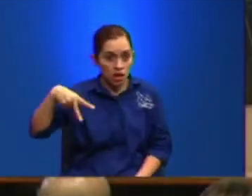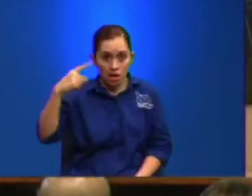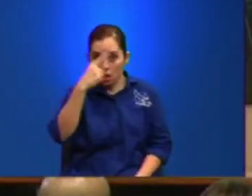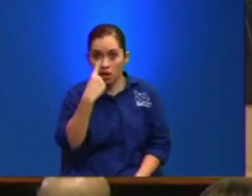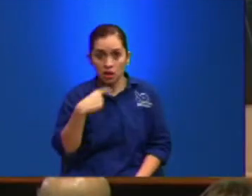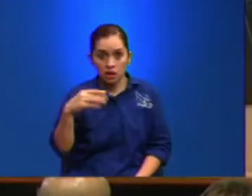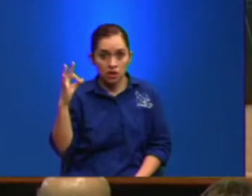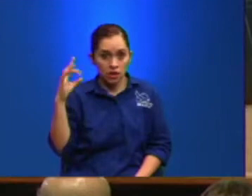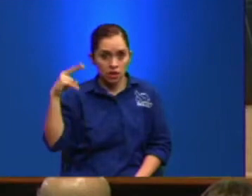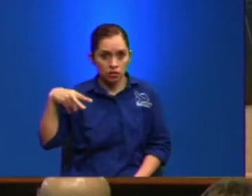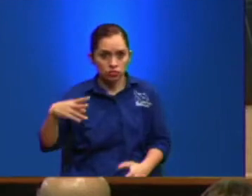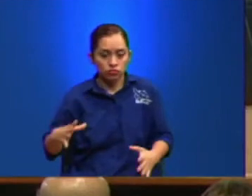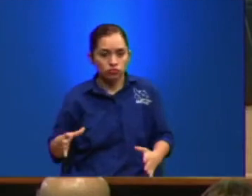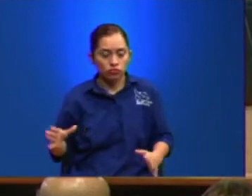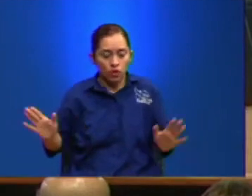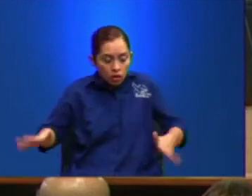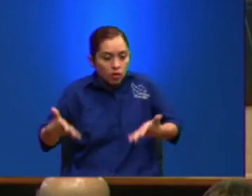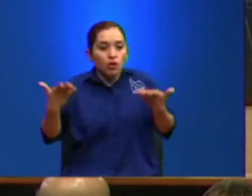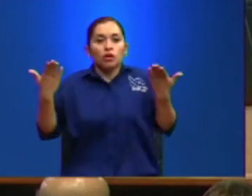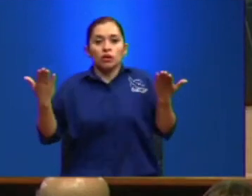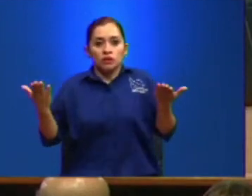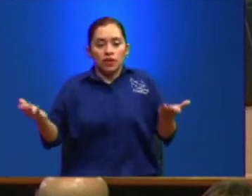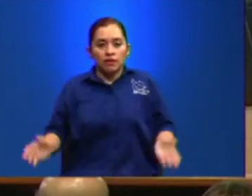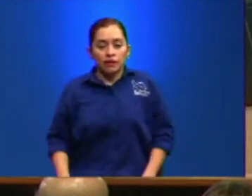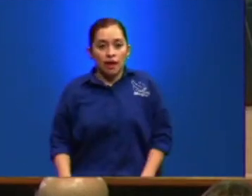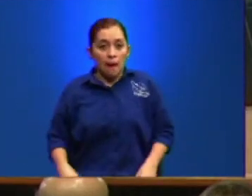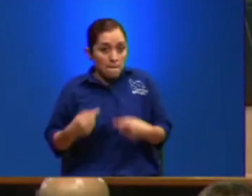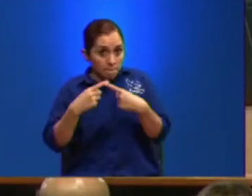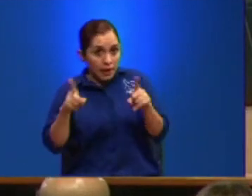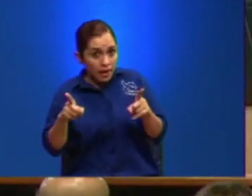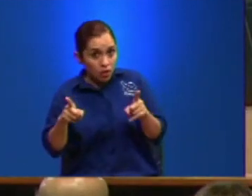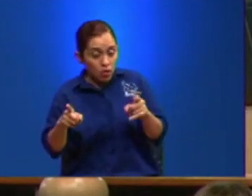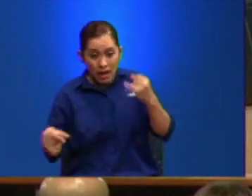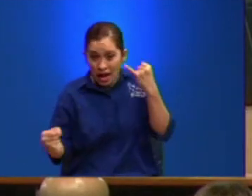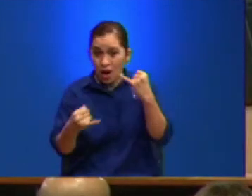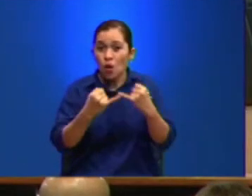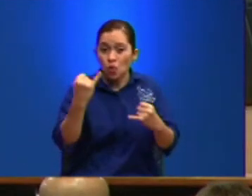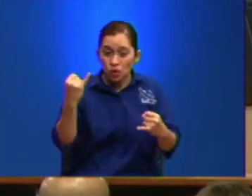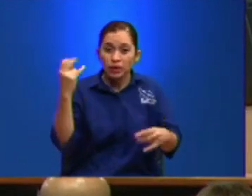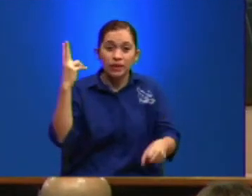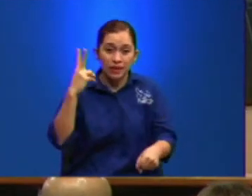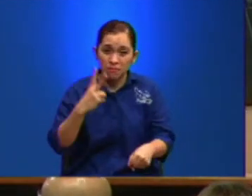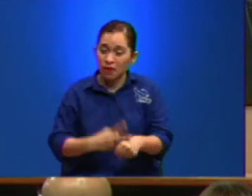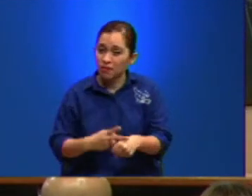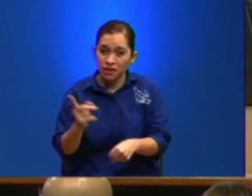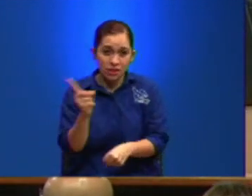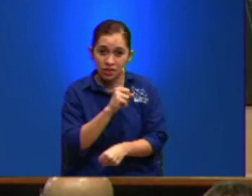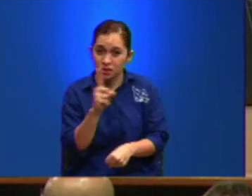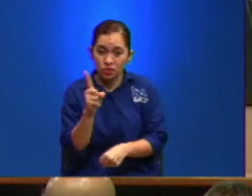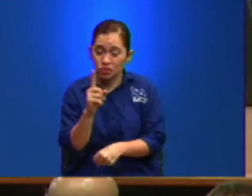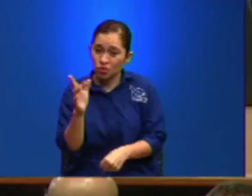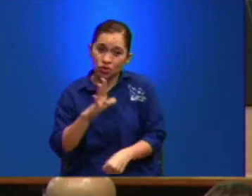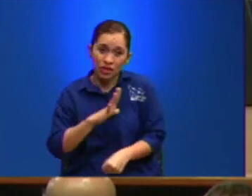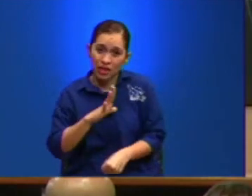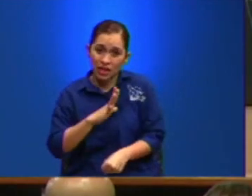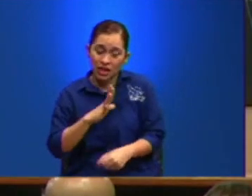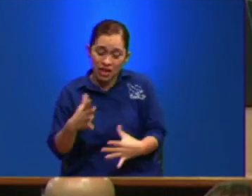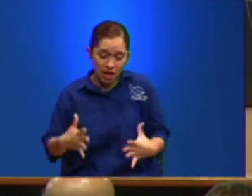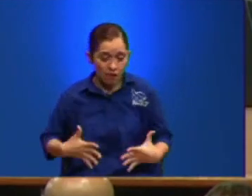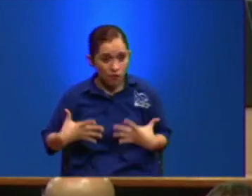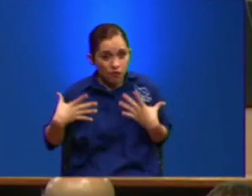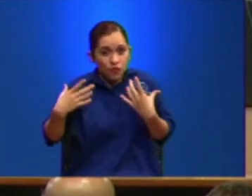como dice el dicho popular hace tanto al cántaro al agua que al fin se rompe entonces